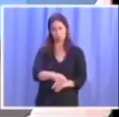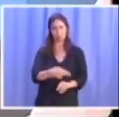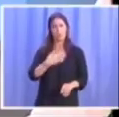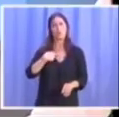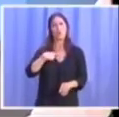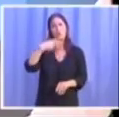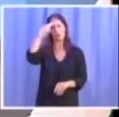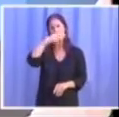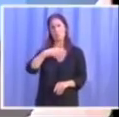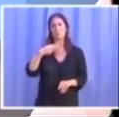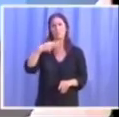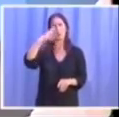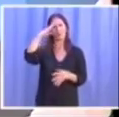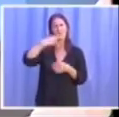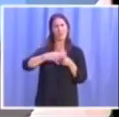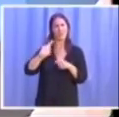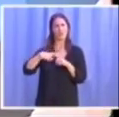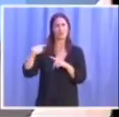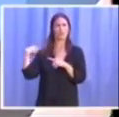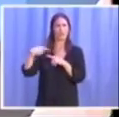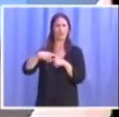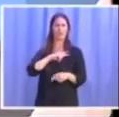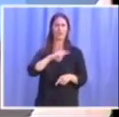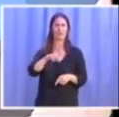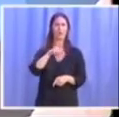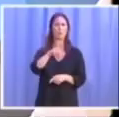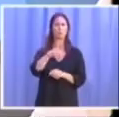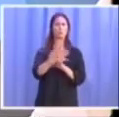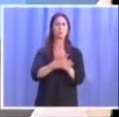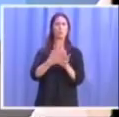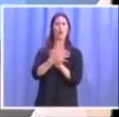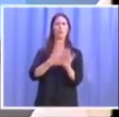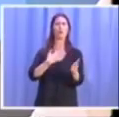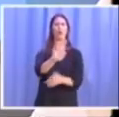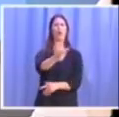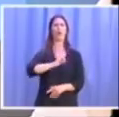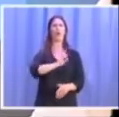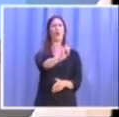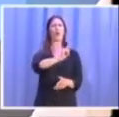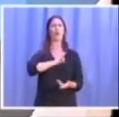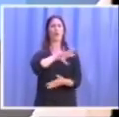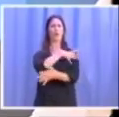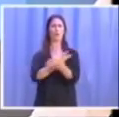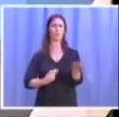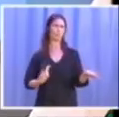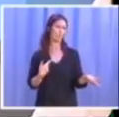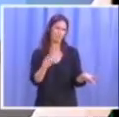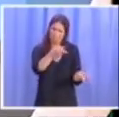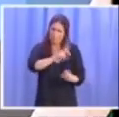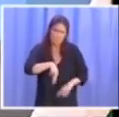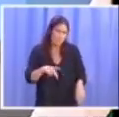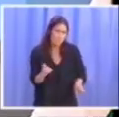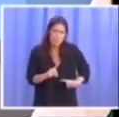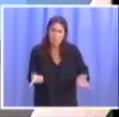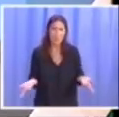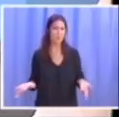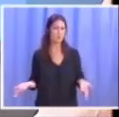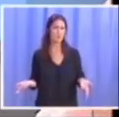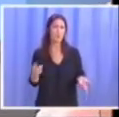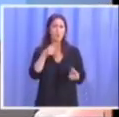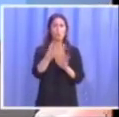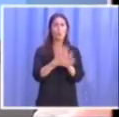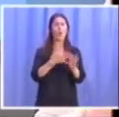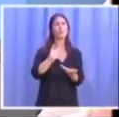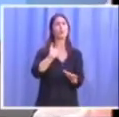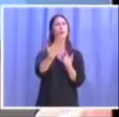creencias religiosas de todos. Pero usted es que habla de tú a tú con la Virgen de las Angustias. No solo eso, sino que habla de tú